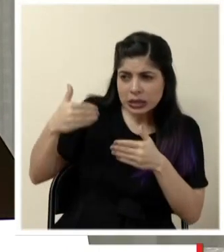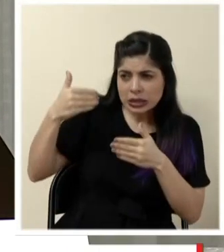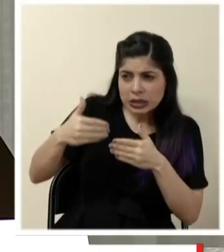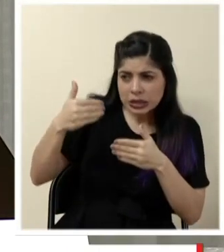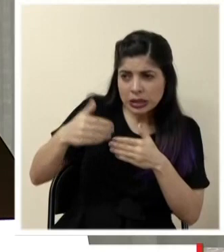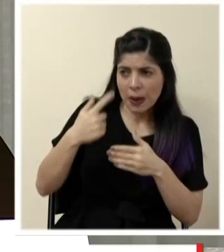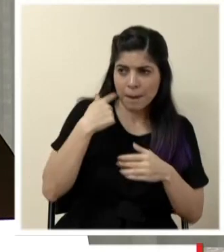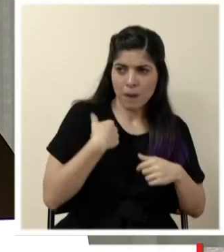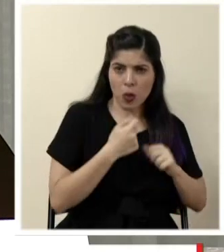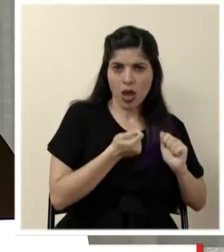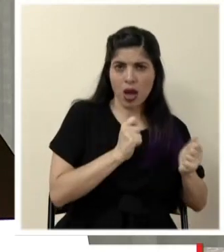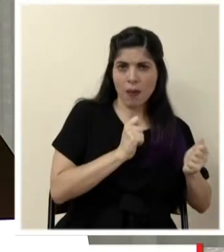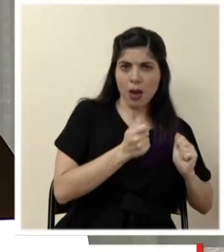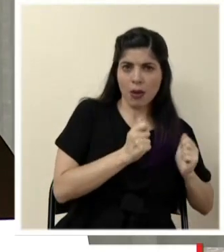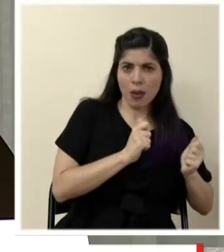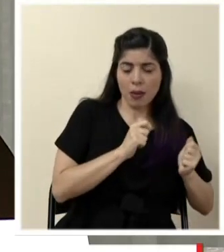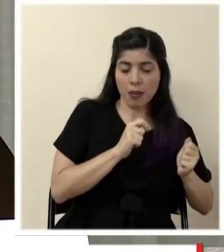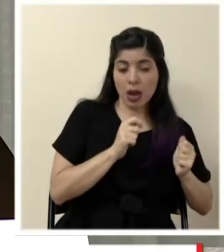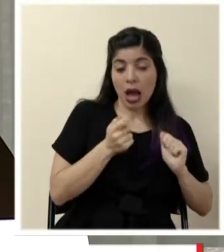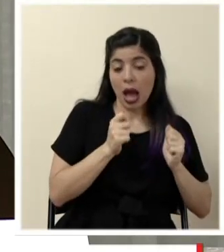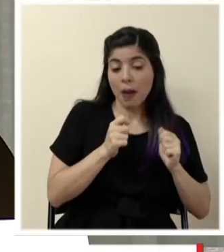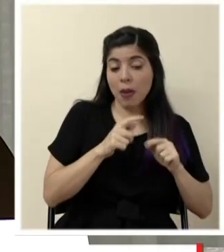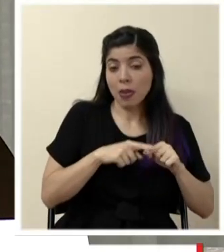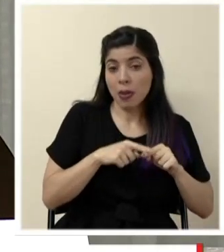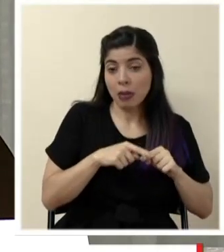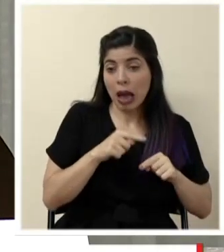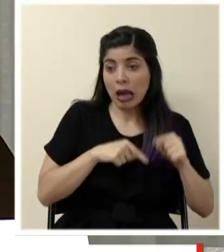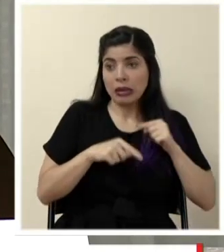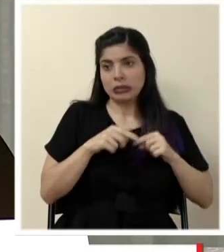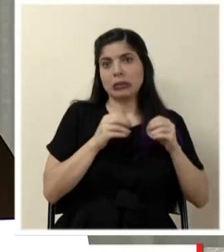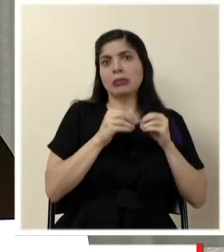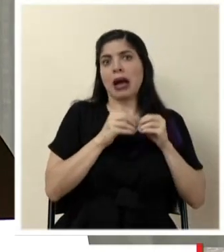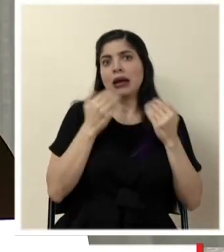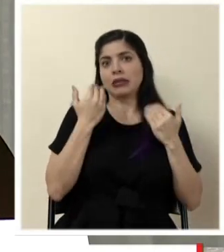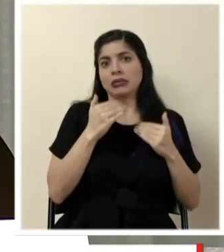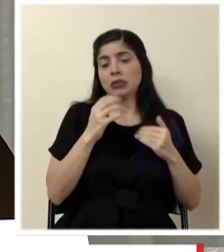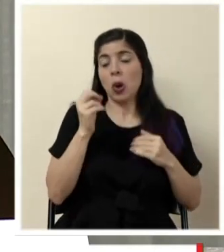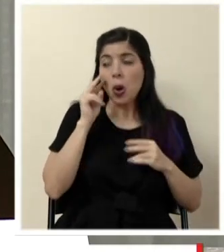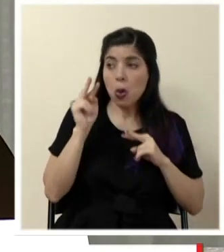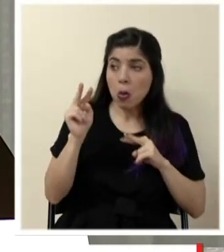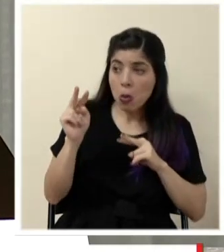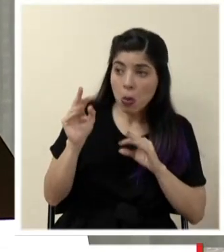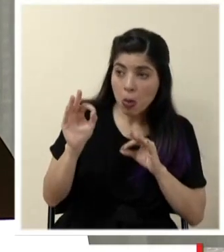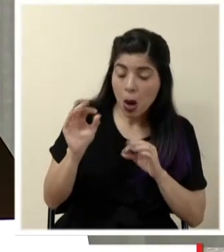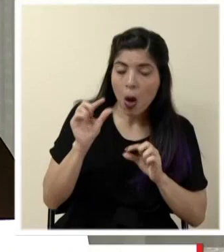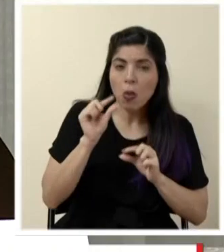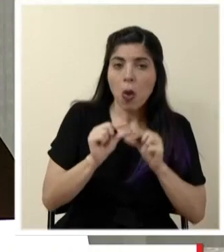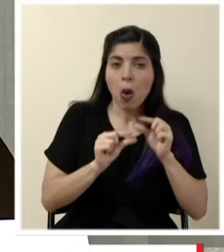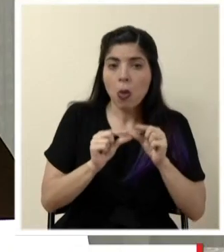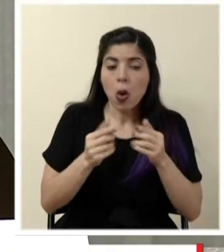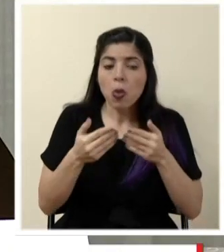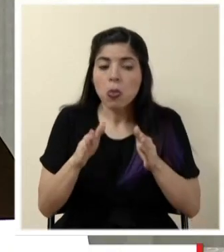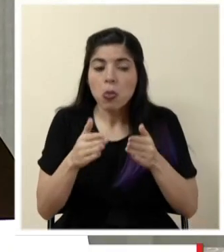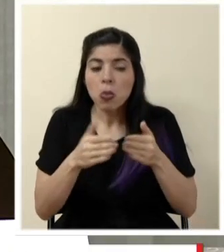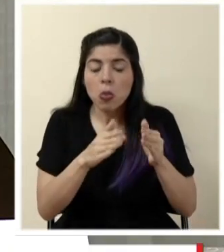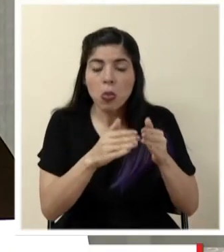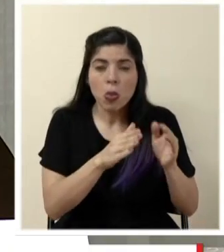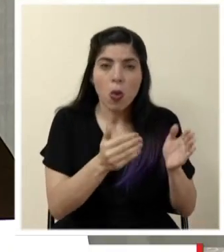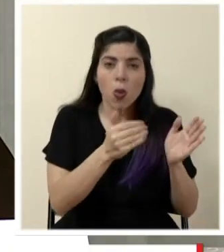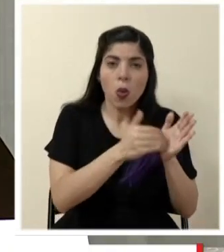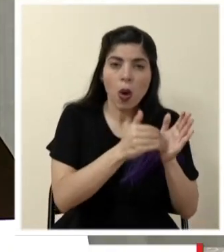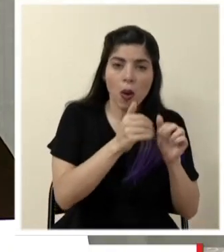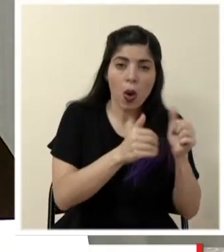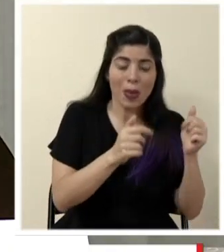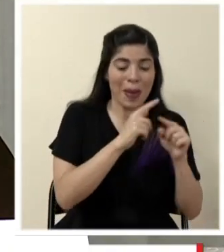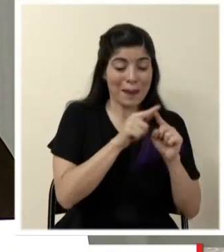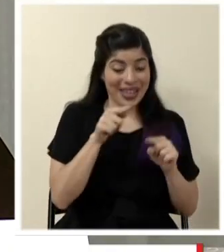tomando medidas que pueden ir hacia atrás, más bien en ser más restrictivas, o de eventualmente ir poco a poco permitiendo otras. Pero eso vamos